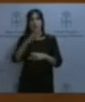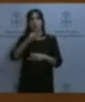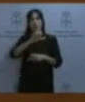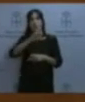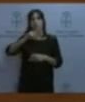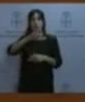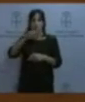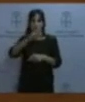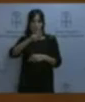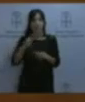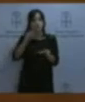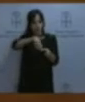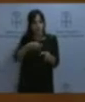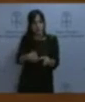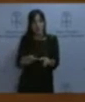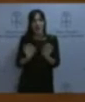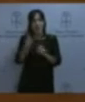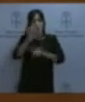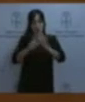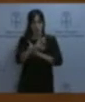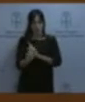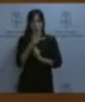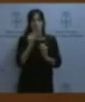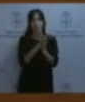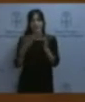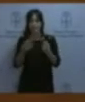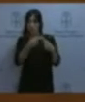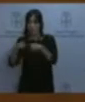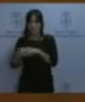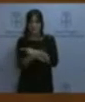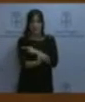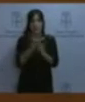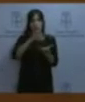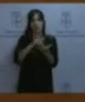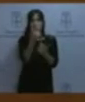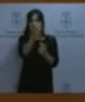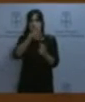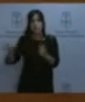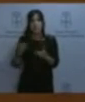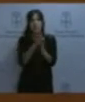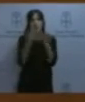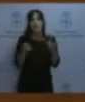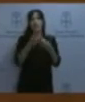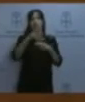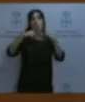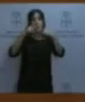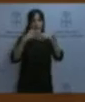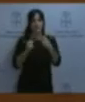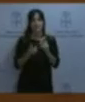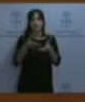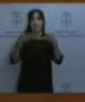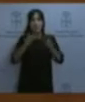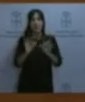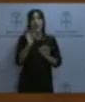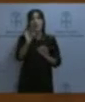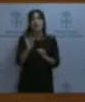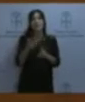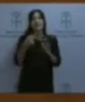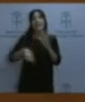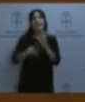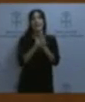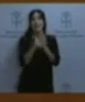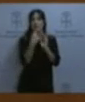falta de integración de los diferentes catálogos. Cuando uno afronta la elaboración de un catálogo urbanístico y como premisa fundamental en la ley, lo que le dice